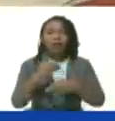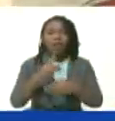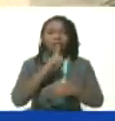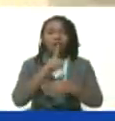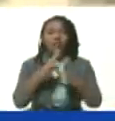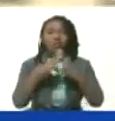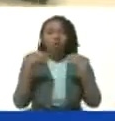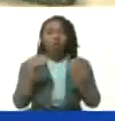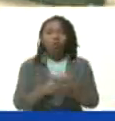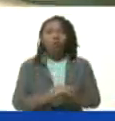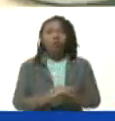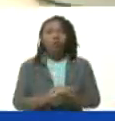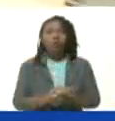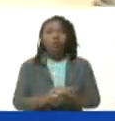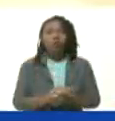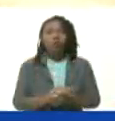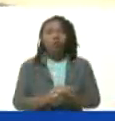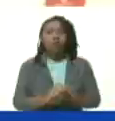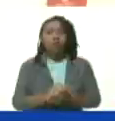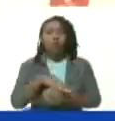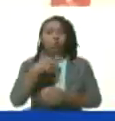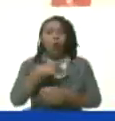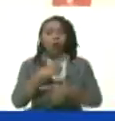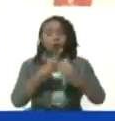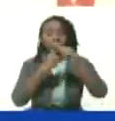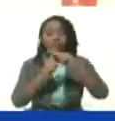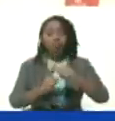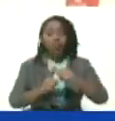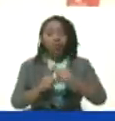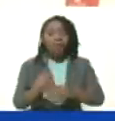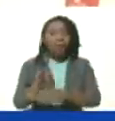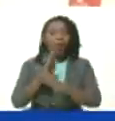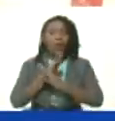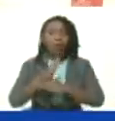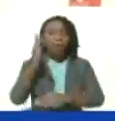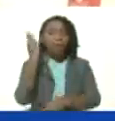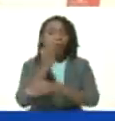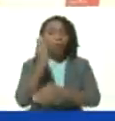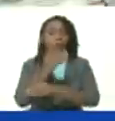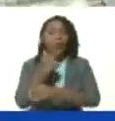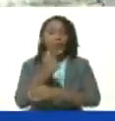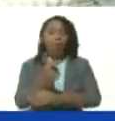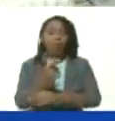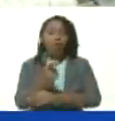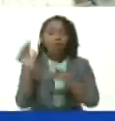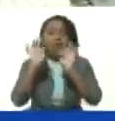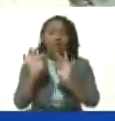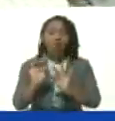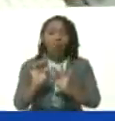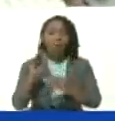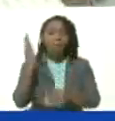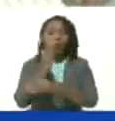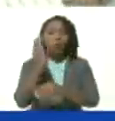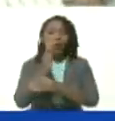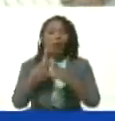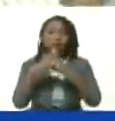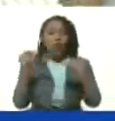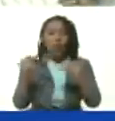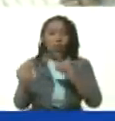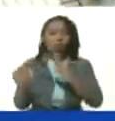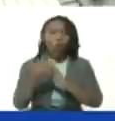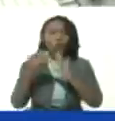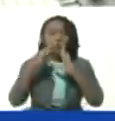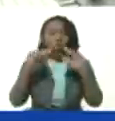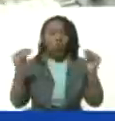todos. Cuando se tomaron las medidas de bloqueo y sanciones, dijimos, son medidas de bloqueo y sanciones para todos, contra